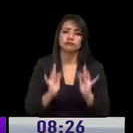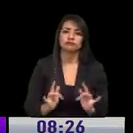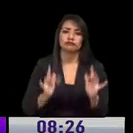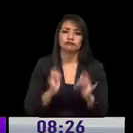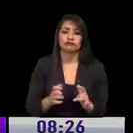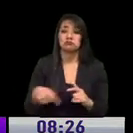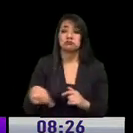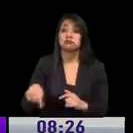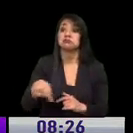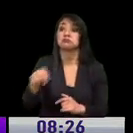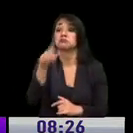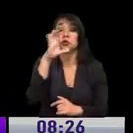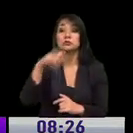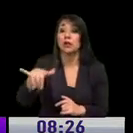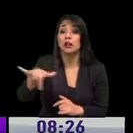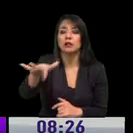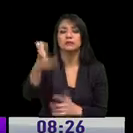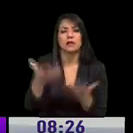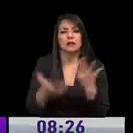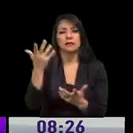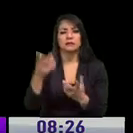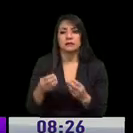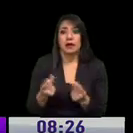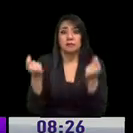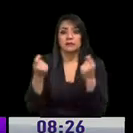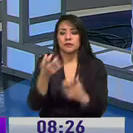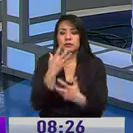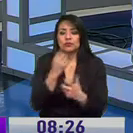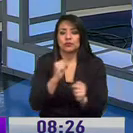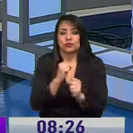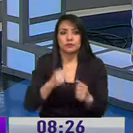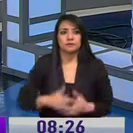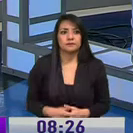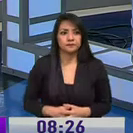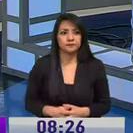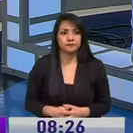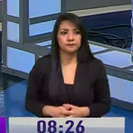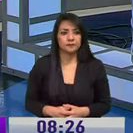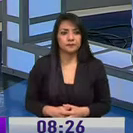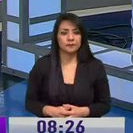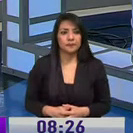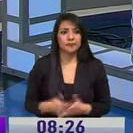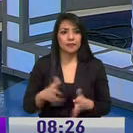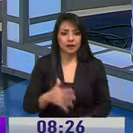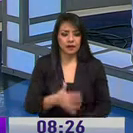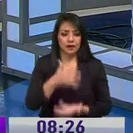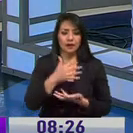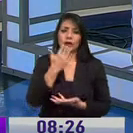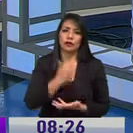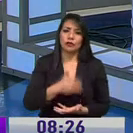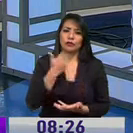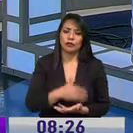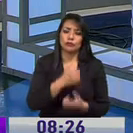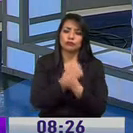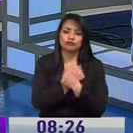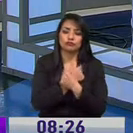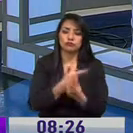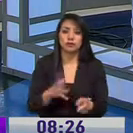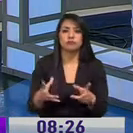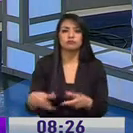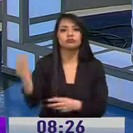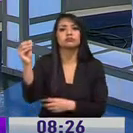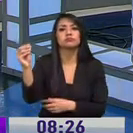habrá despistado. Gracias, Chelita. Y ¿qué? A la Chelita ya le había adoptado, le dio un hogar, ya se encariñaron y ahora